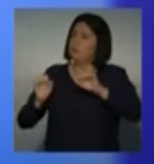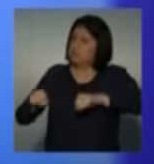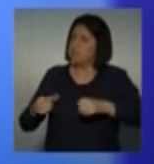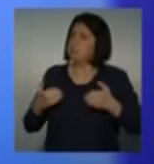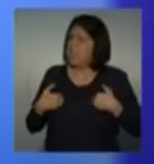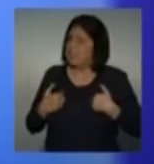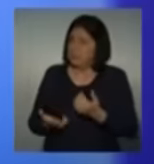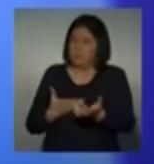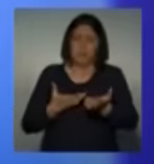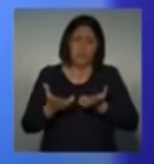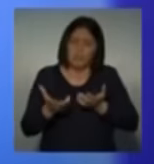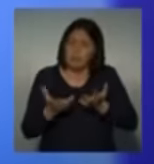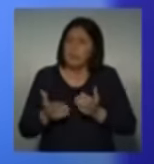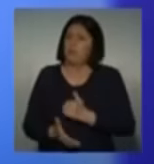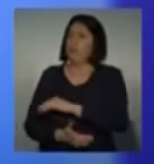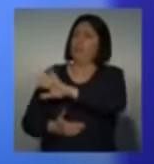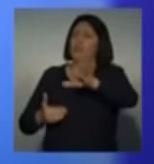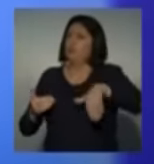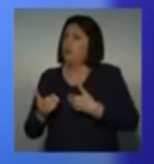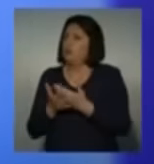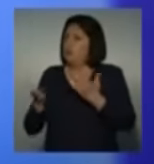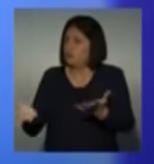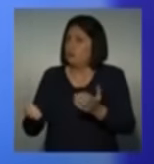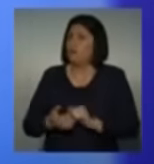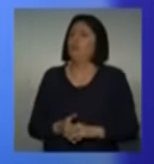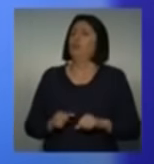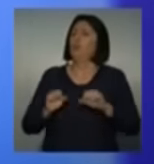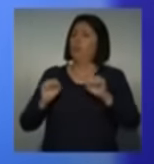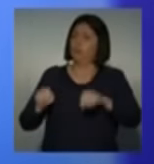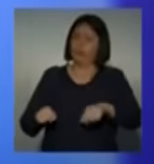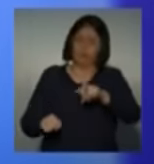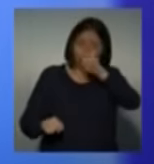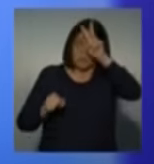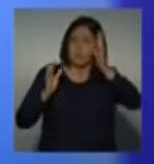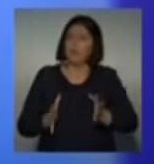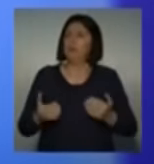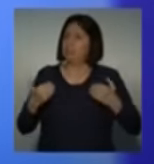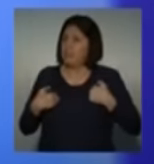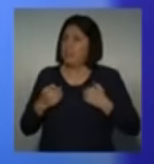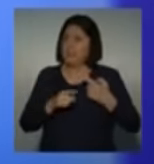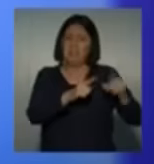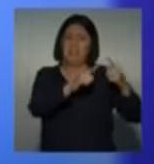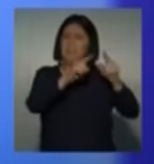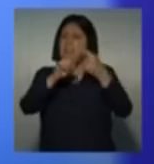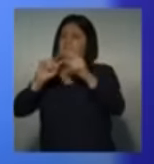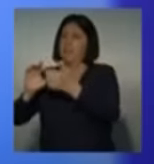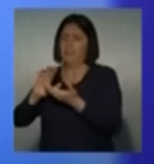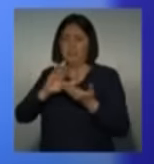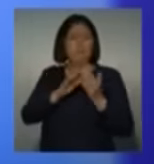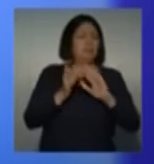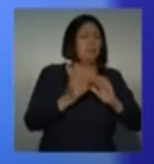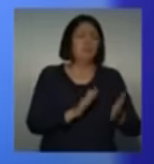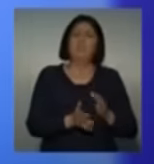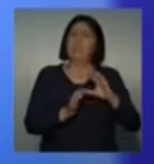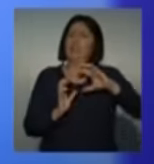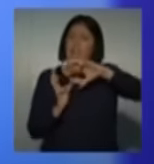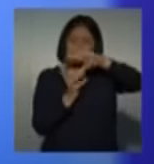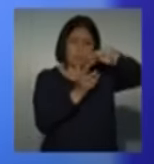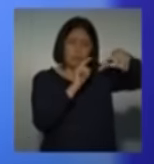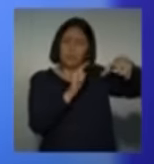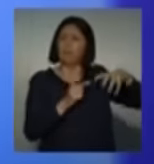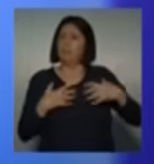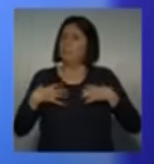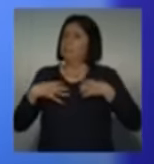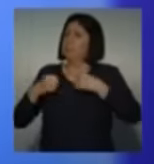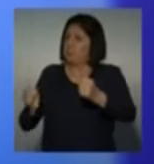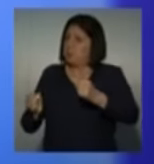y servicios que todos los ciudadanos tienen en todas las ciudades, sociedades decentes del mundo. Salud pública